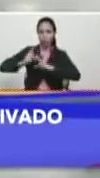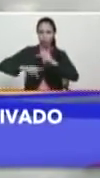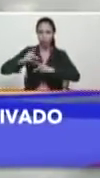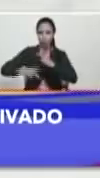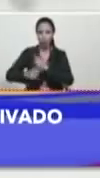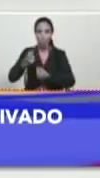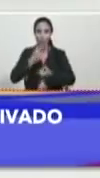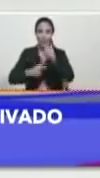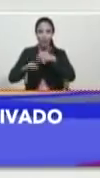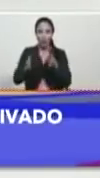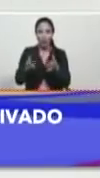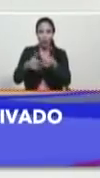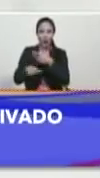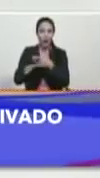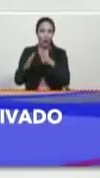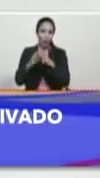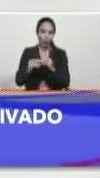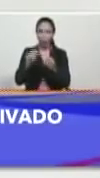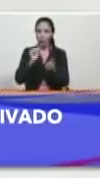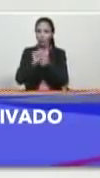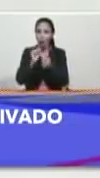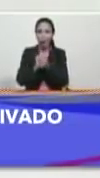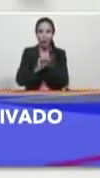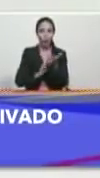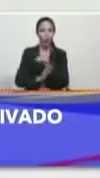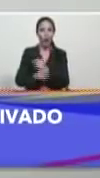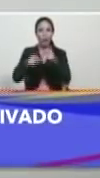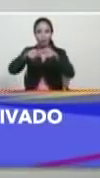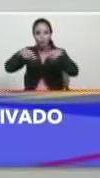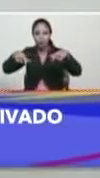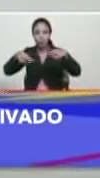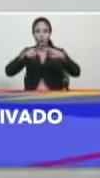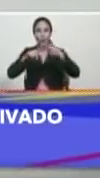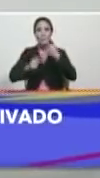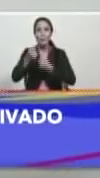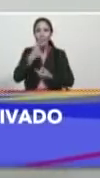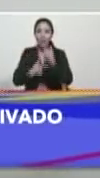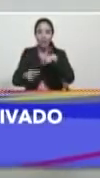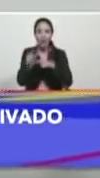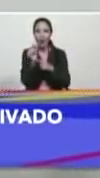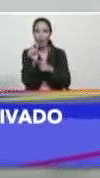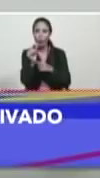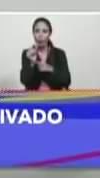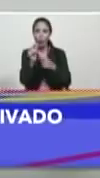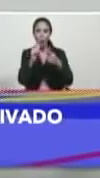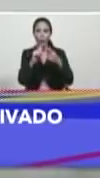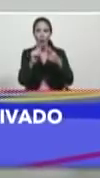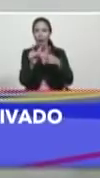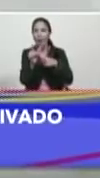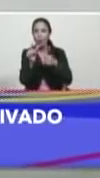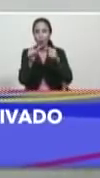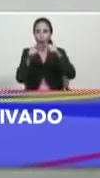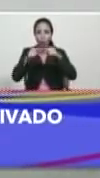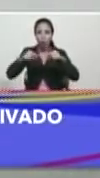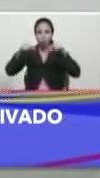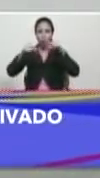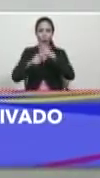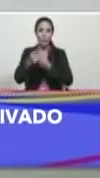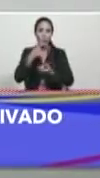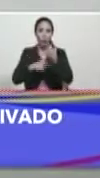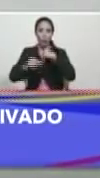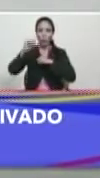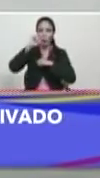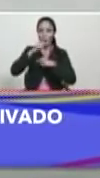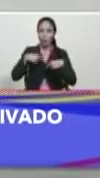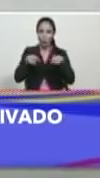de medicamentos sólidos, como son las tabletas, las cápsulas, los granulados para uso oral, como